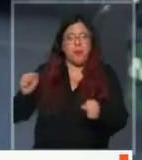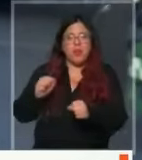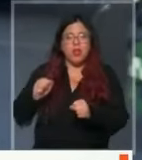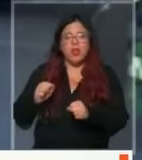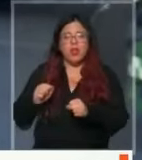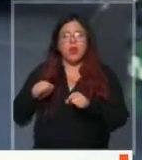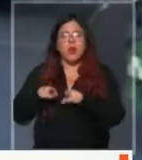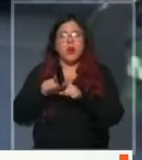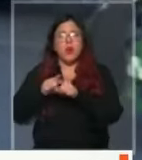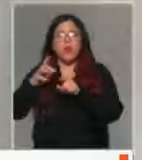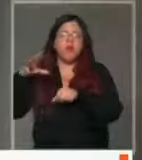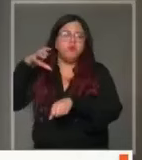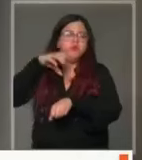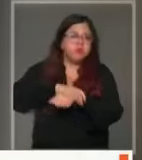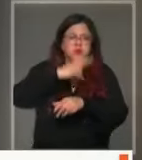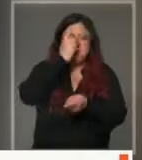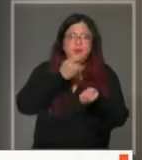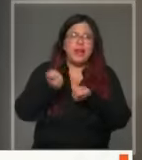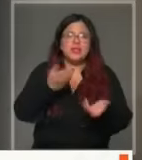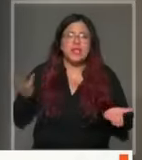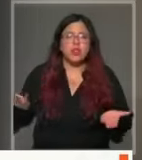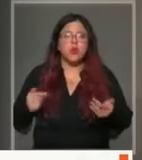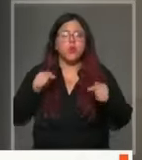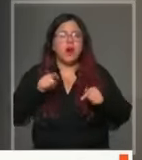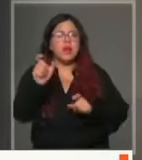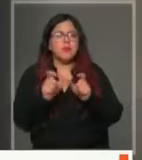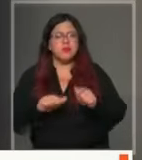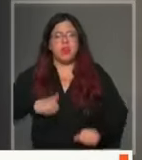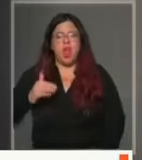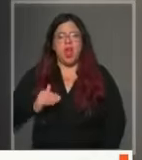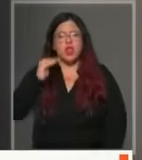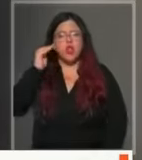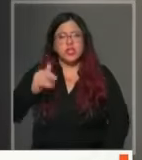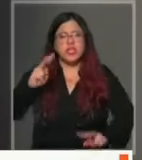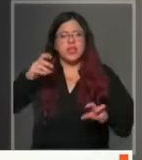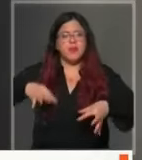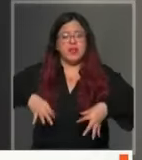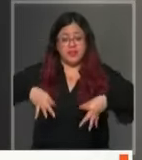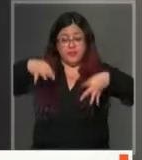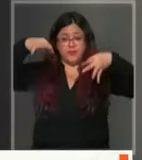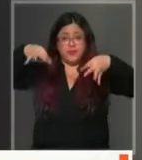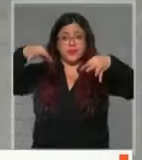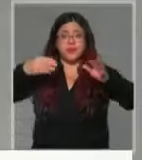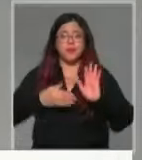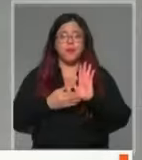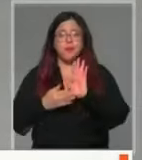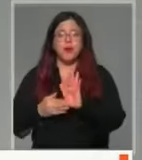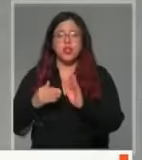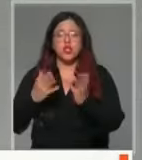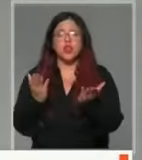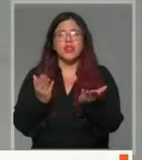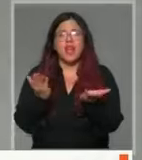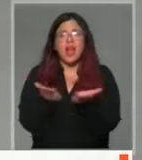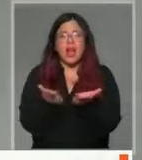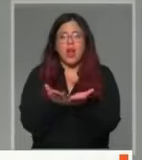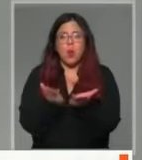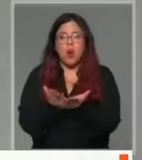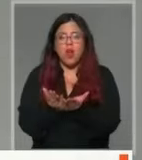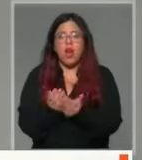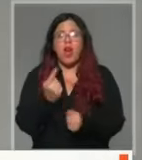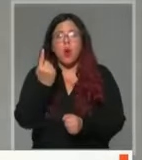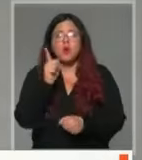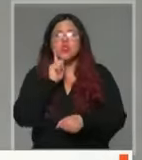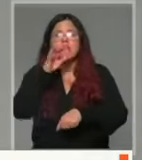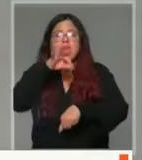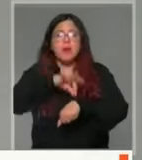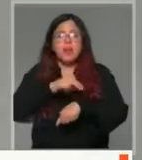como detenido o algo similar. Según los adolescentes, el chaleco sería parte de una presentación escolar. Uno de ellos tenía médico y los